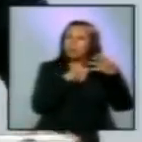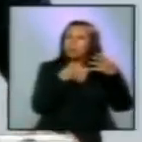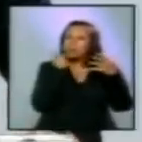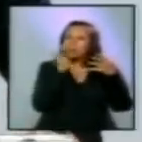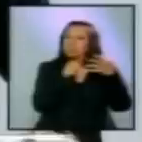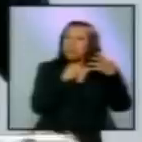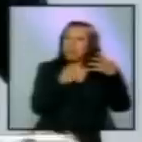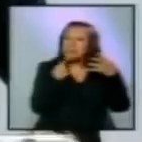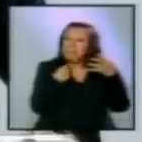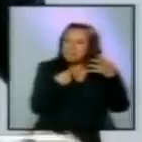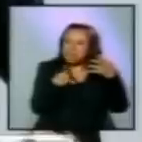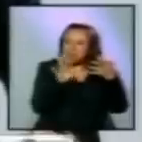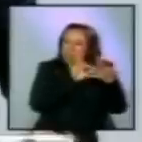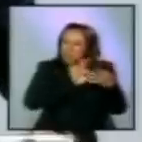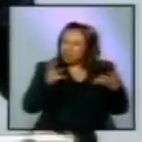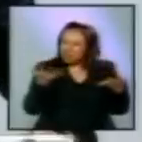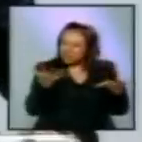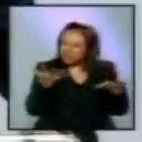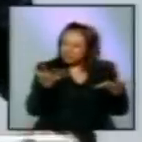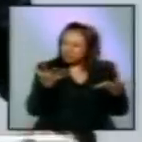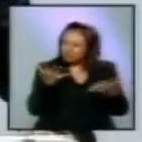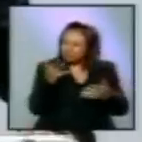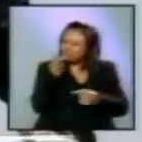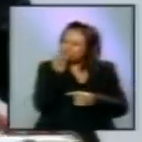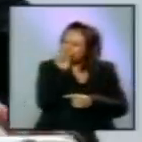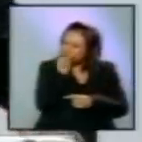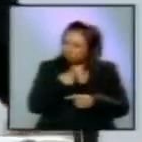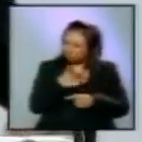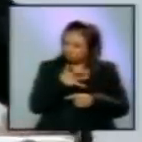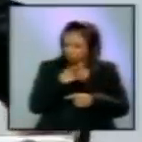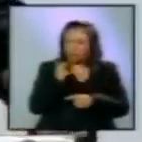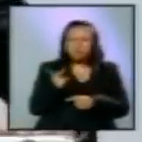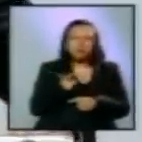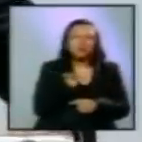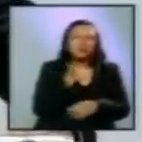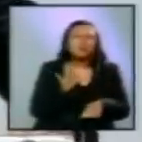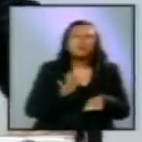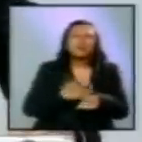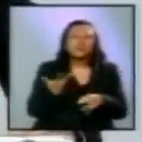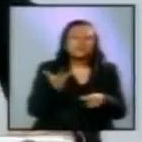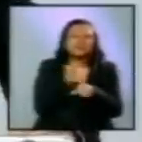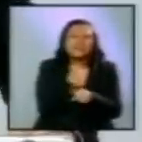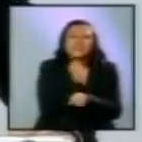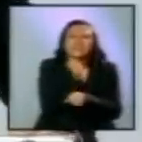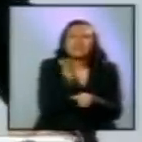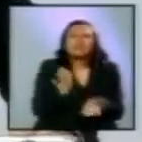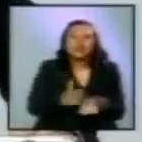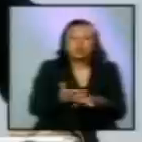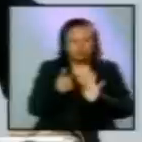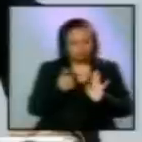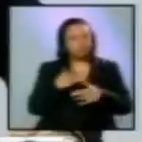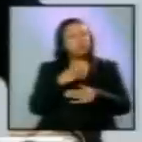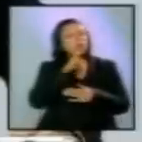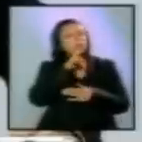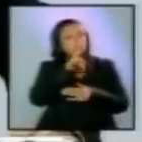pero poca capacidad para ejecutar. Y la pregunta vuelve a ser, ¿por qué no se ha hecho? Y yo le respondería,